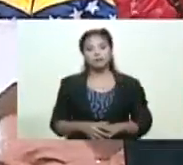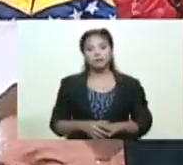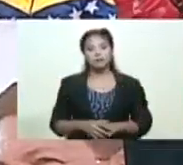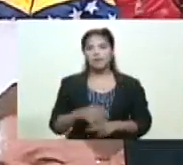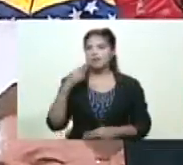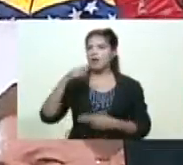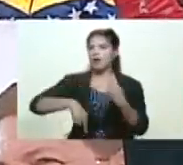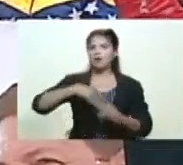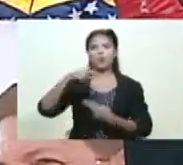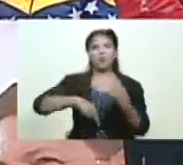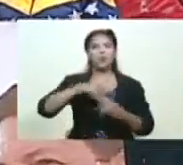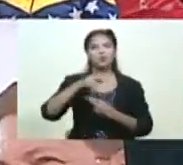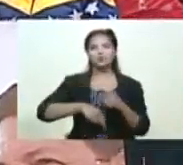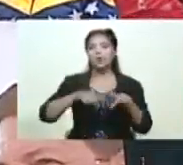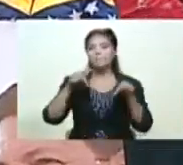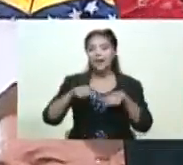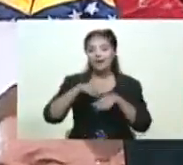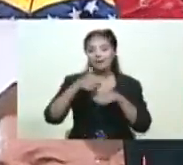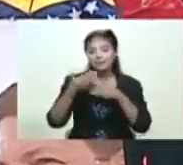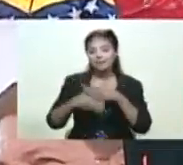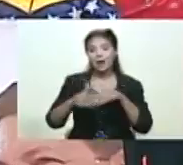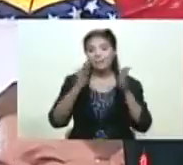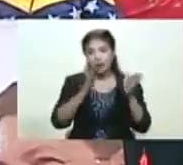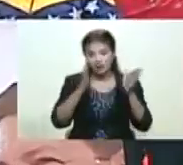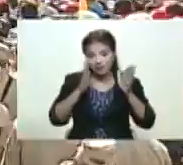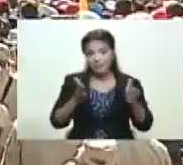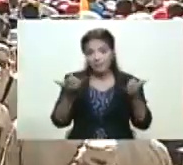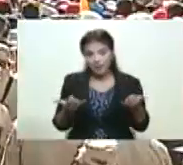de la revolución para esta etapa.